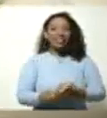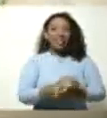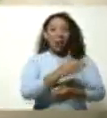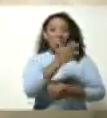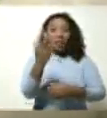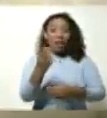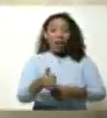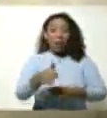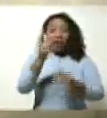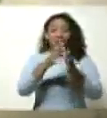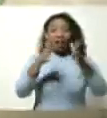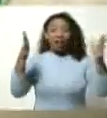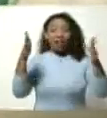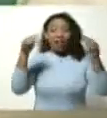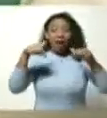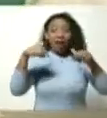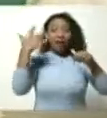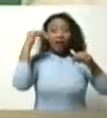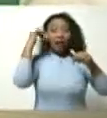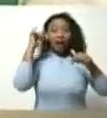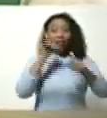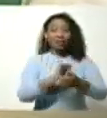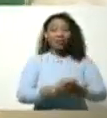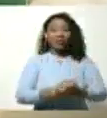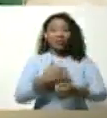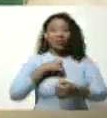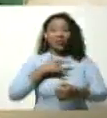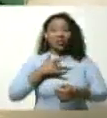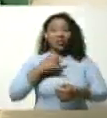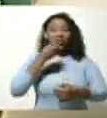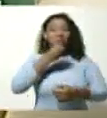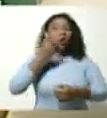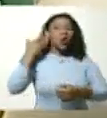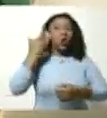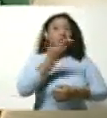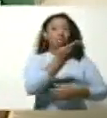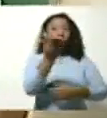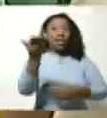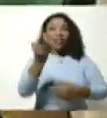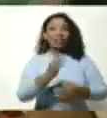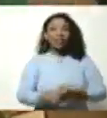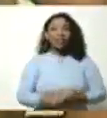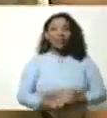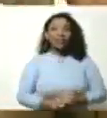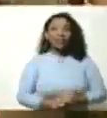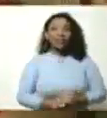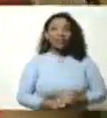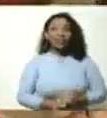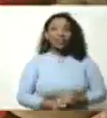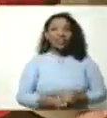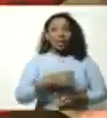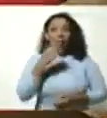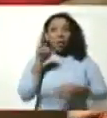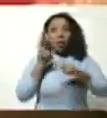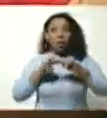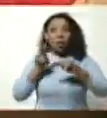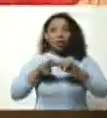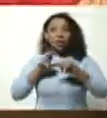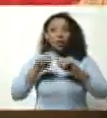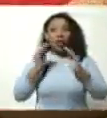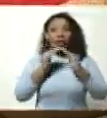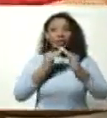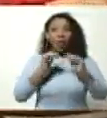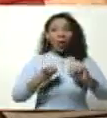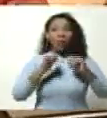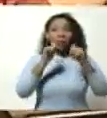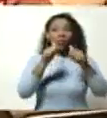son lo más grande que tiene nuestro país. Nos sentimos orgullosos de ustedes. Así que, bueno, los chiquitines